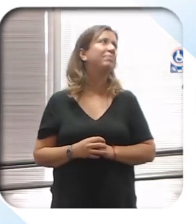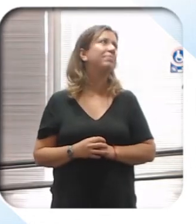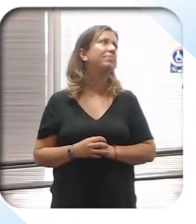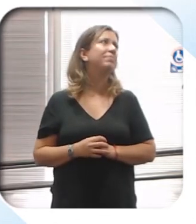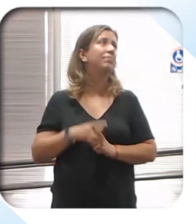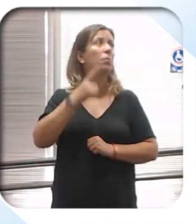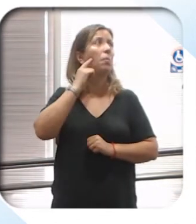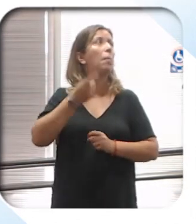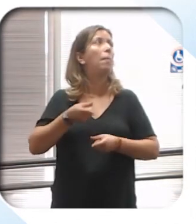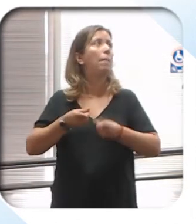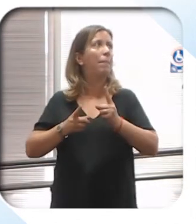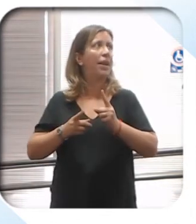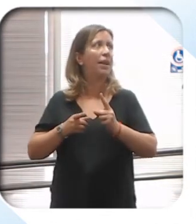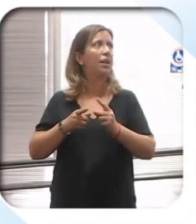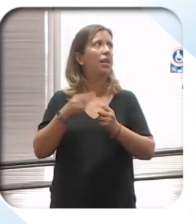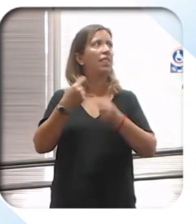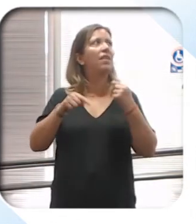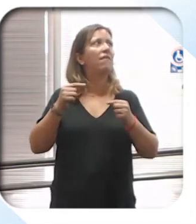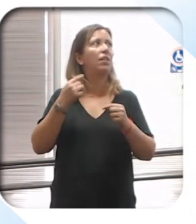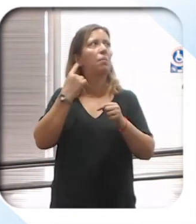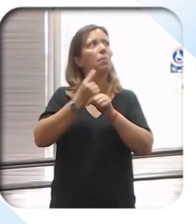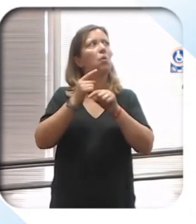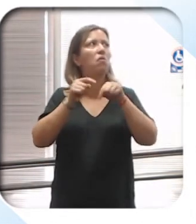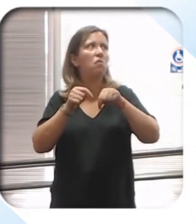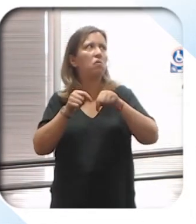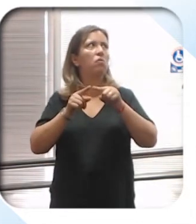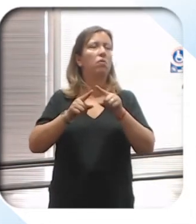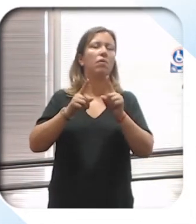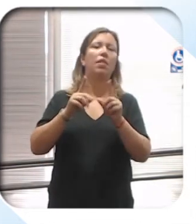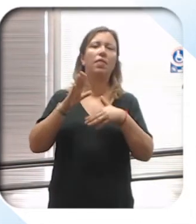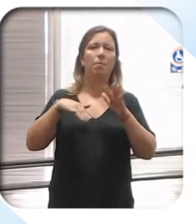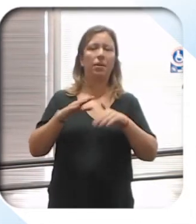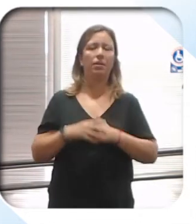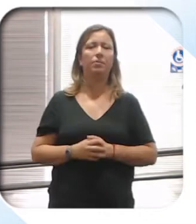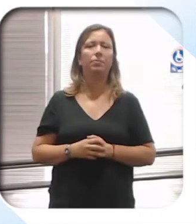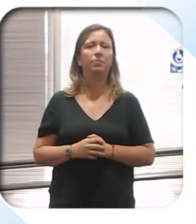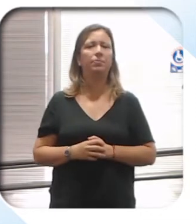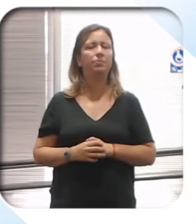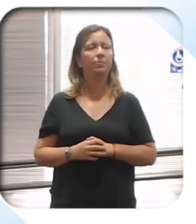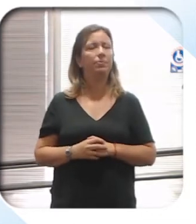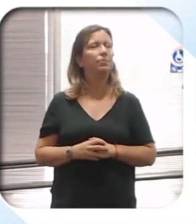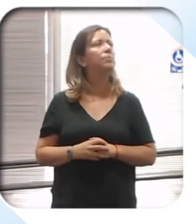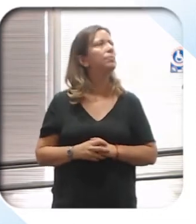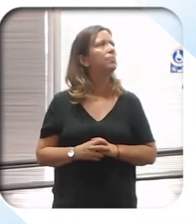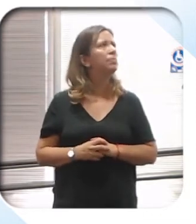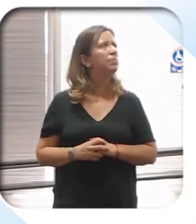Eso es un pene en varios estados de flacidez y erección.